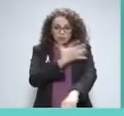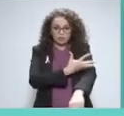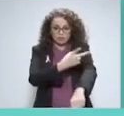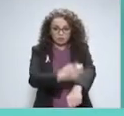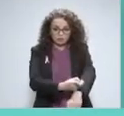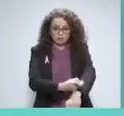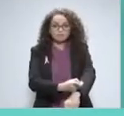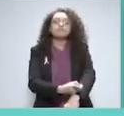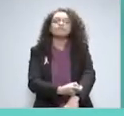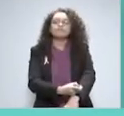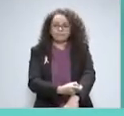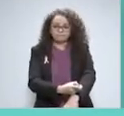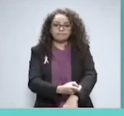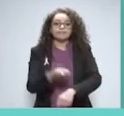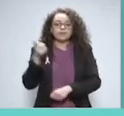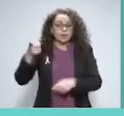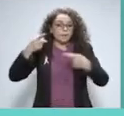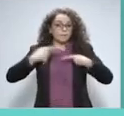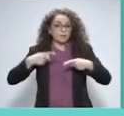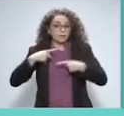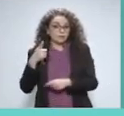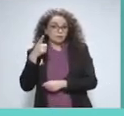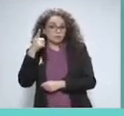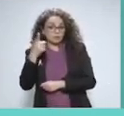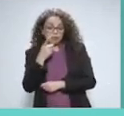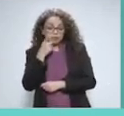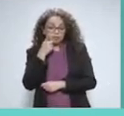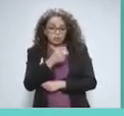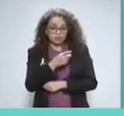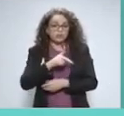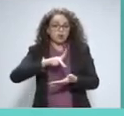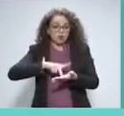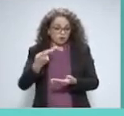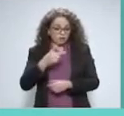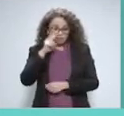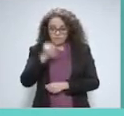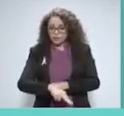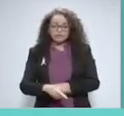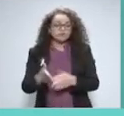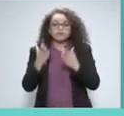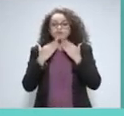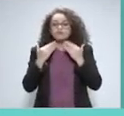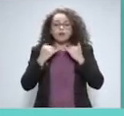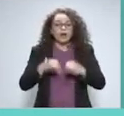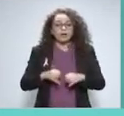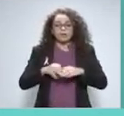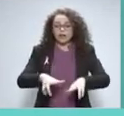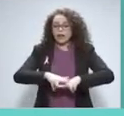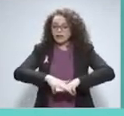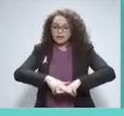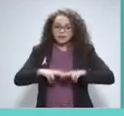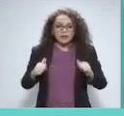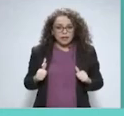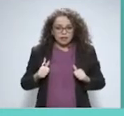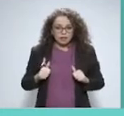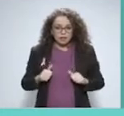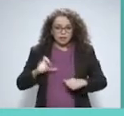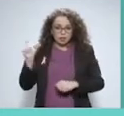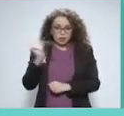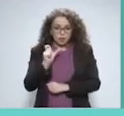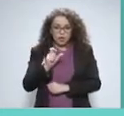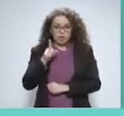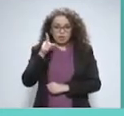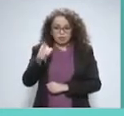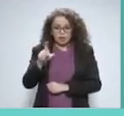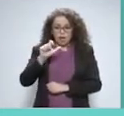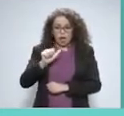En alegatos, el sujeto obligado reiteró la inexistencia de la información y precisó que al momento de escanear el